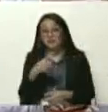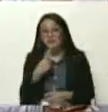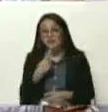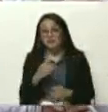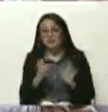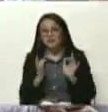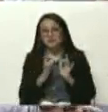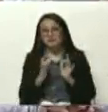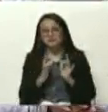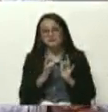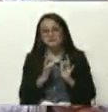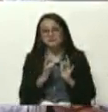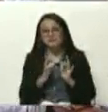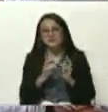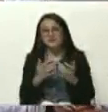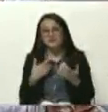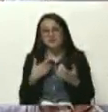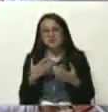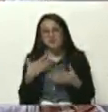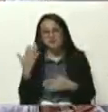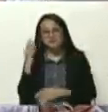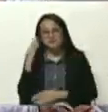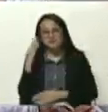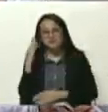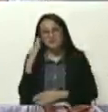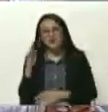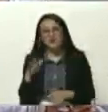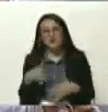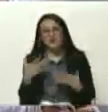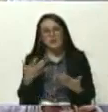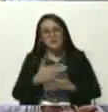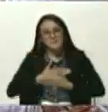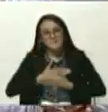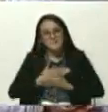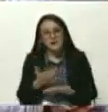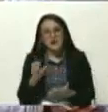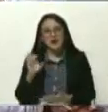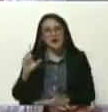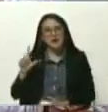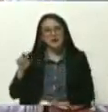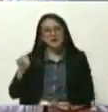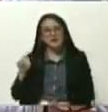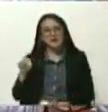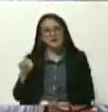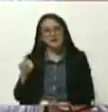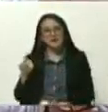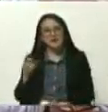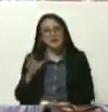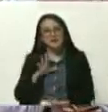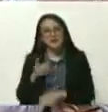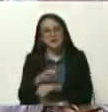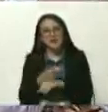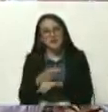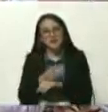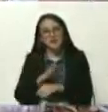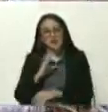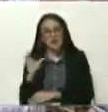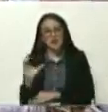el punto. Me gustaría que precisara cuál sería la disposición del ELN, la que ha captado el gobierno de